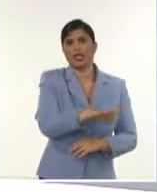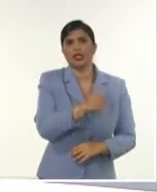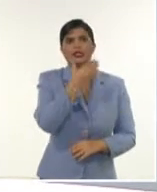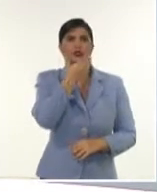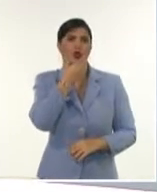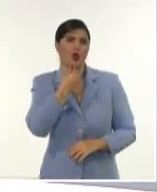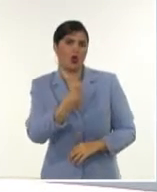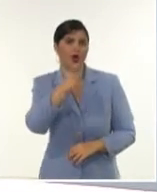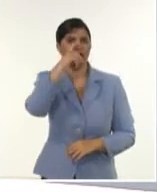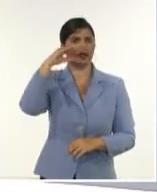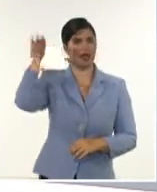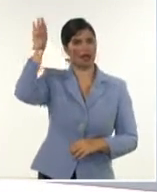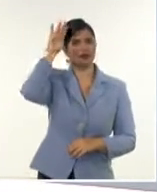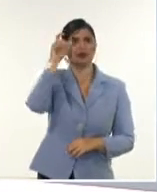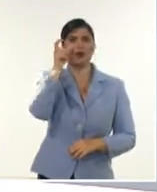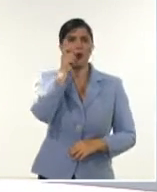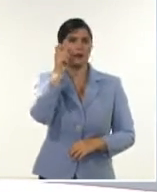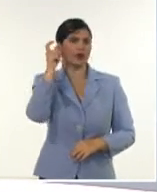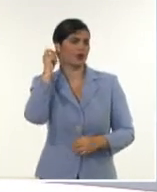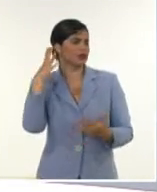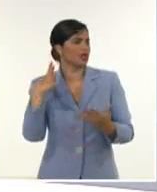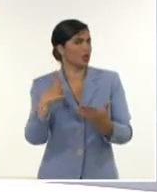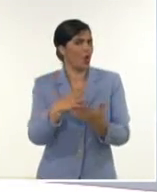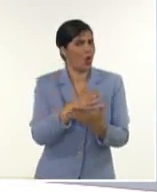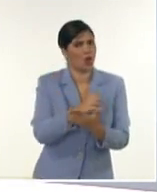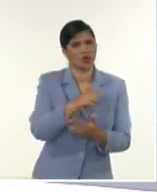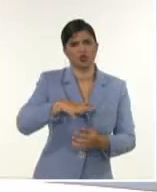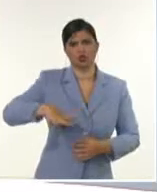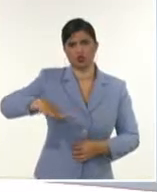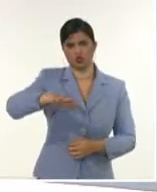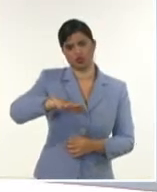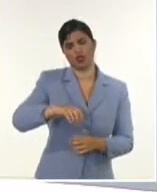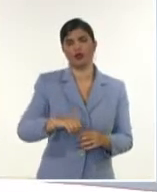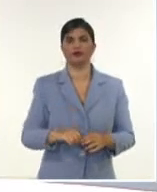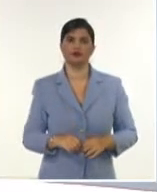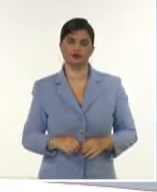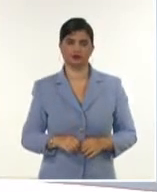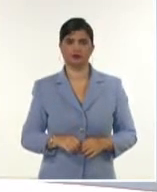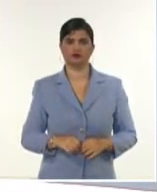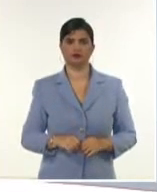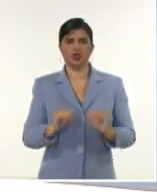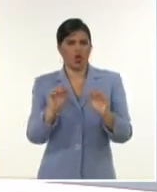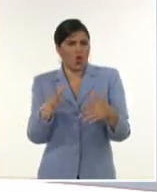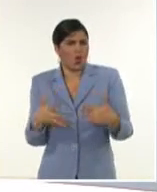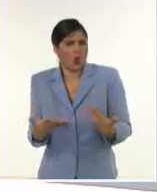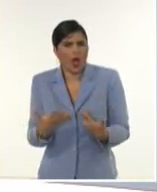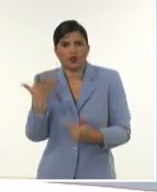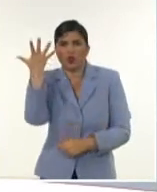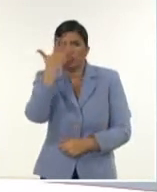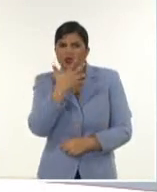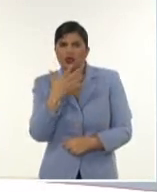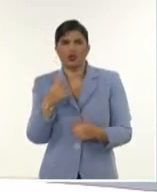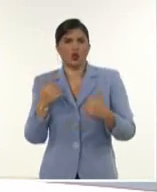errores en su ofensiva. ¿Cuándo y sobre todo quién o qué va a